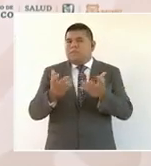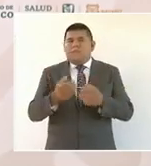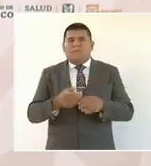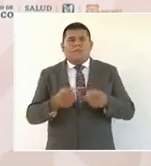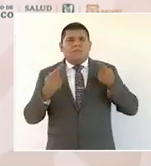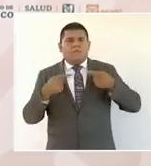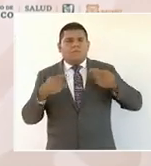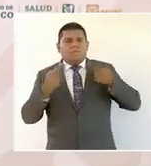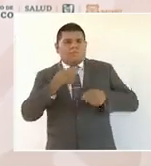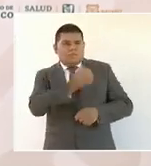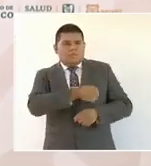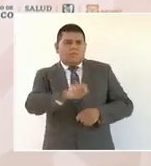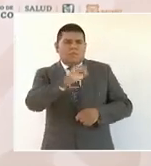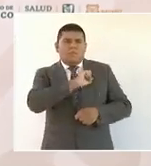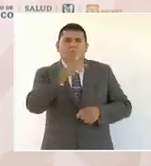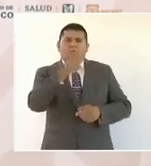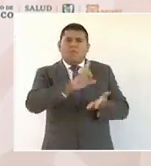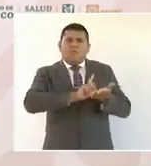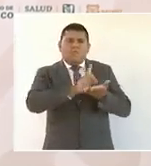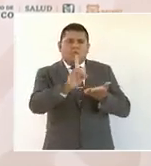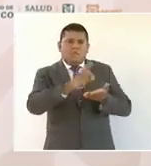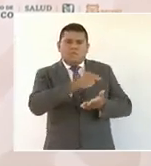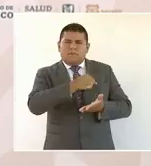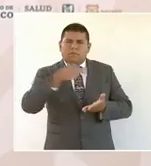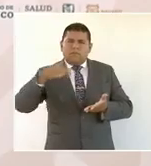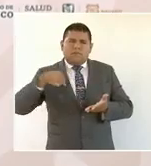la salud. Por eso me da muchísimo